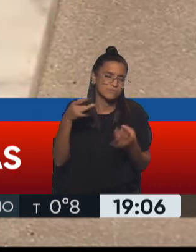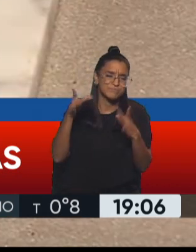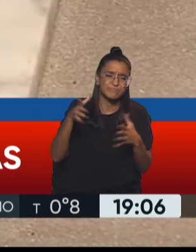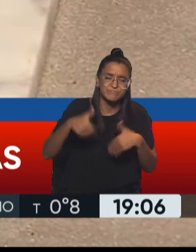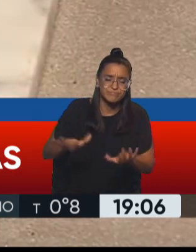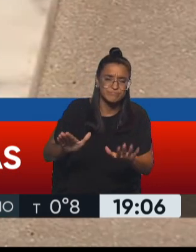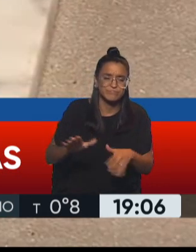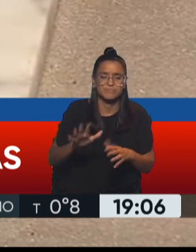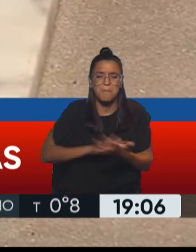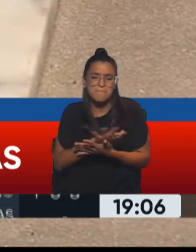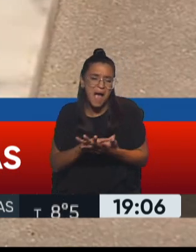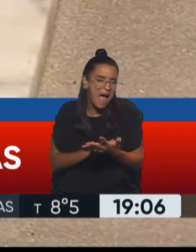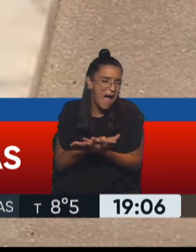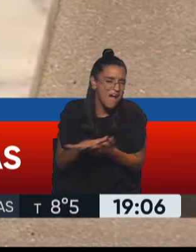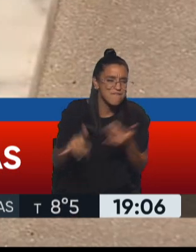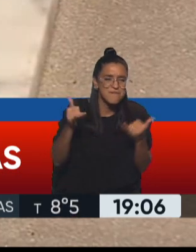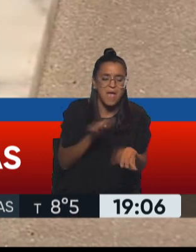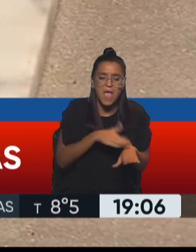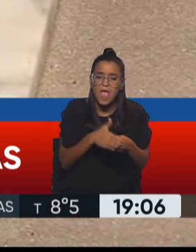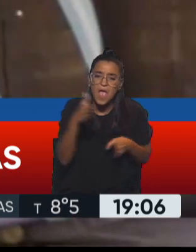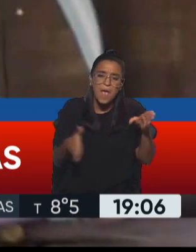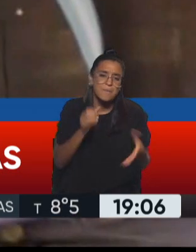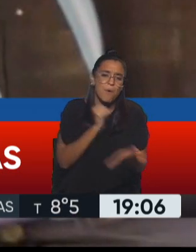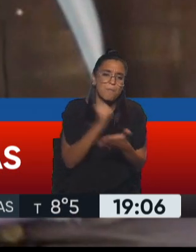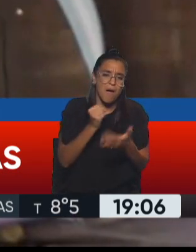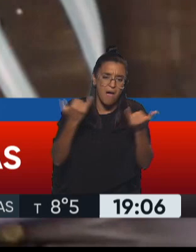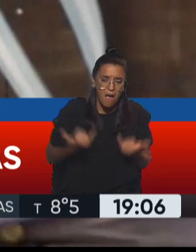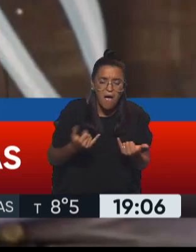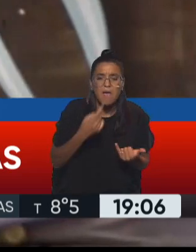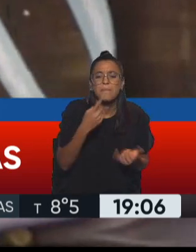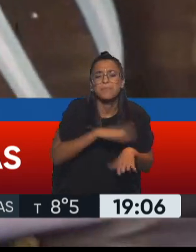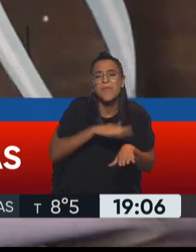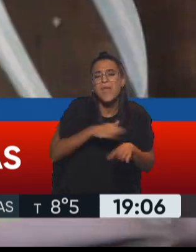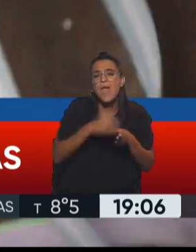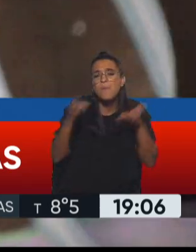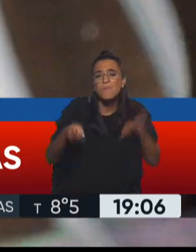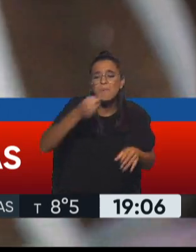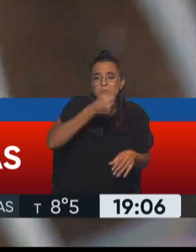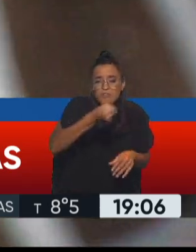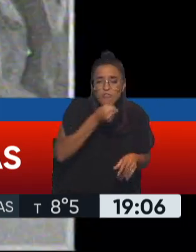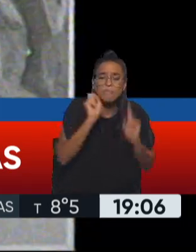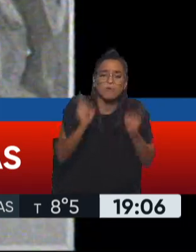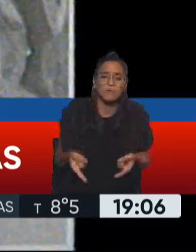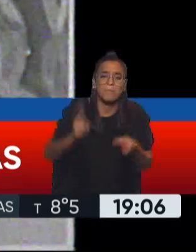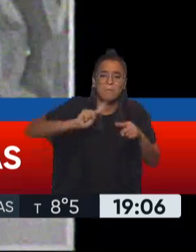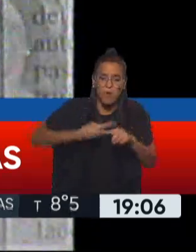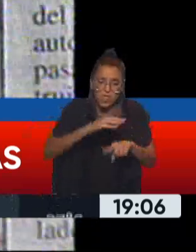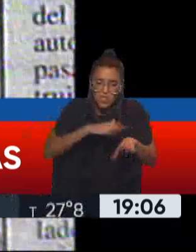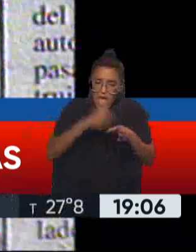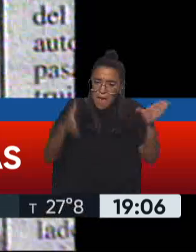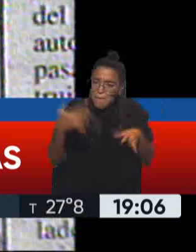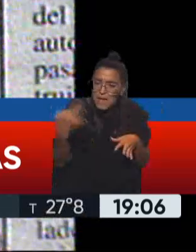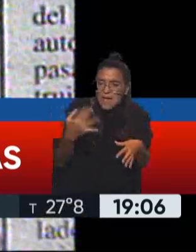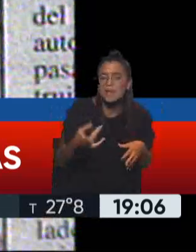repudiable, mafioso, que marcó una época, que marcó una época del periodismo, que marcó una época de la política, que